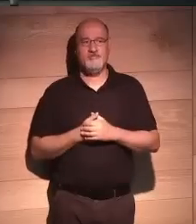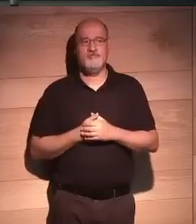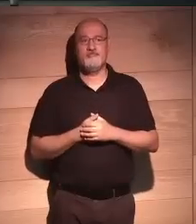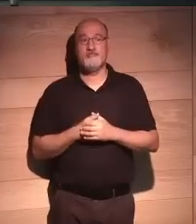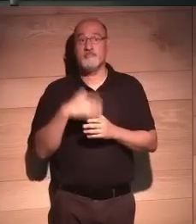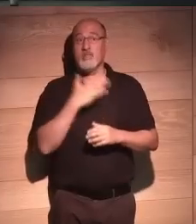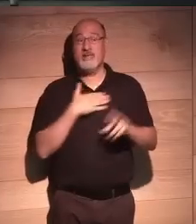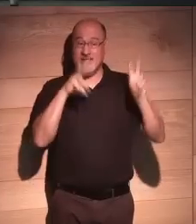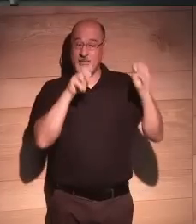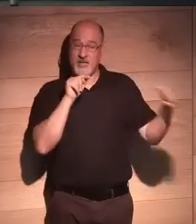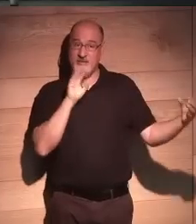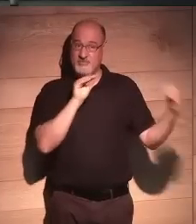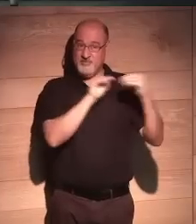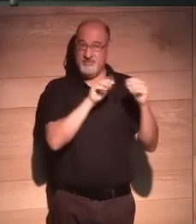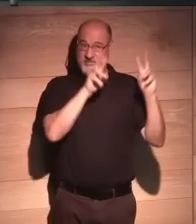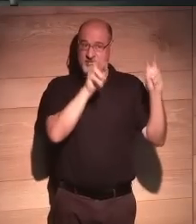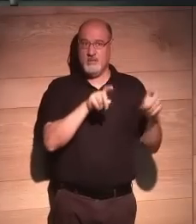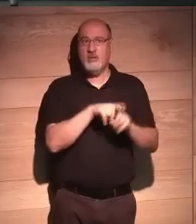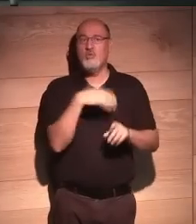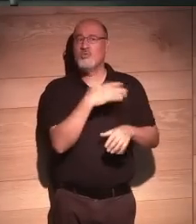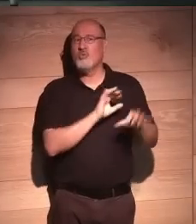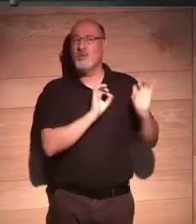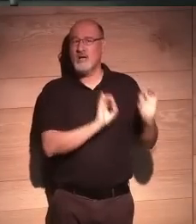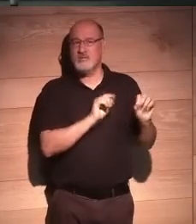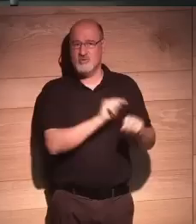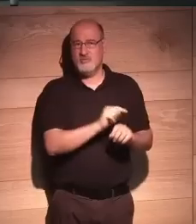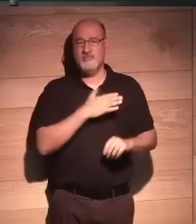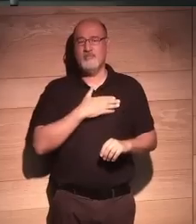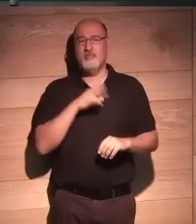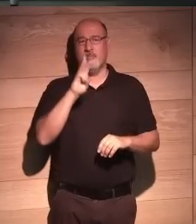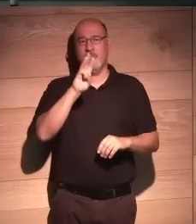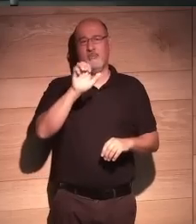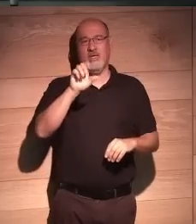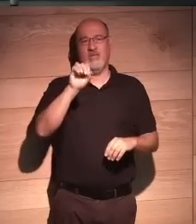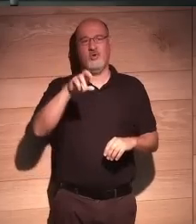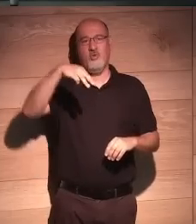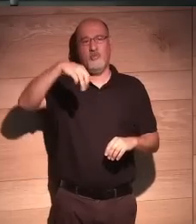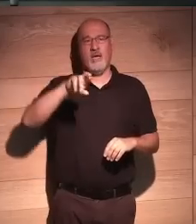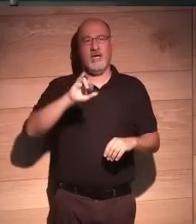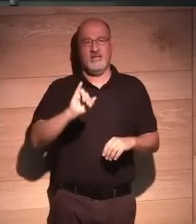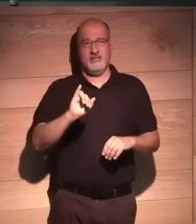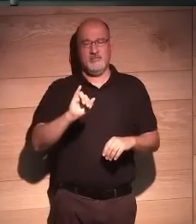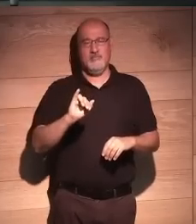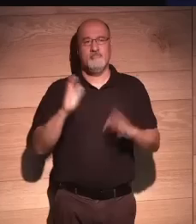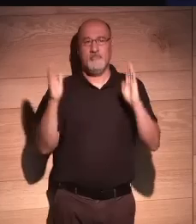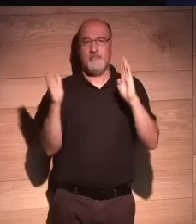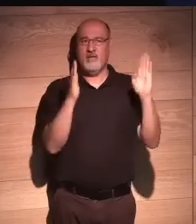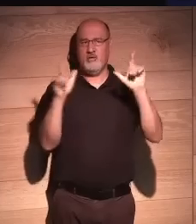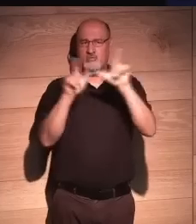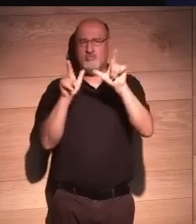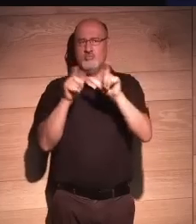ir ahí porque, por ejemplo, en tu caso, Pedro, que tuviste un periodo televisivo